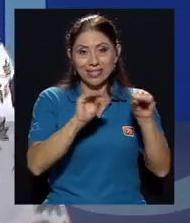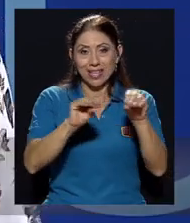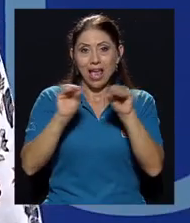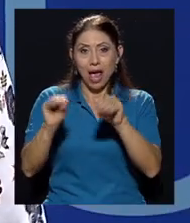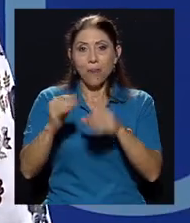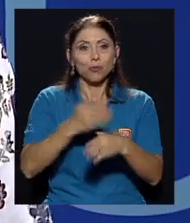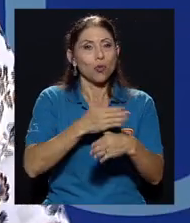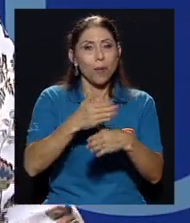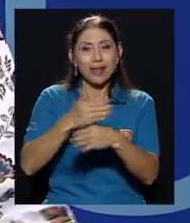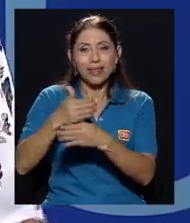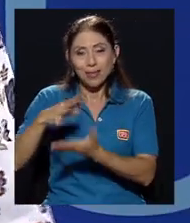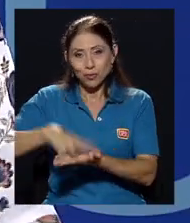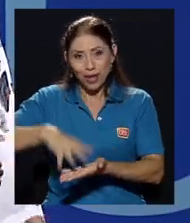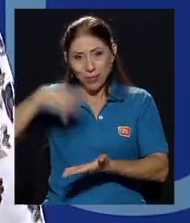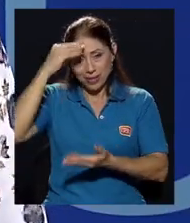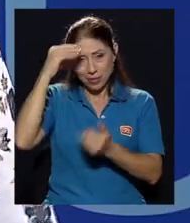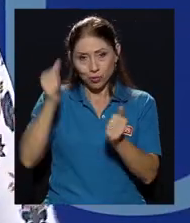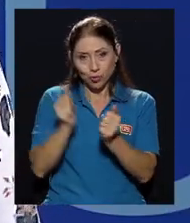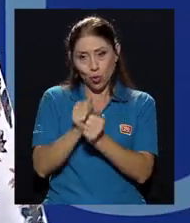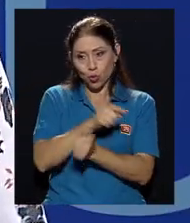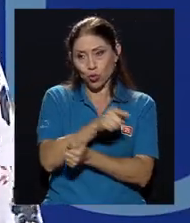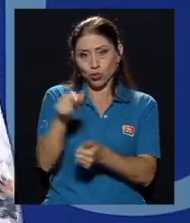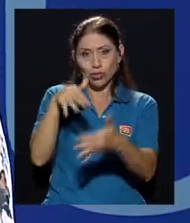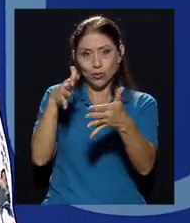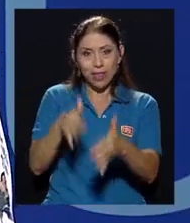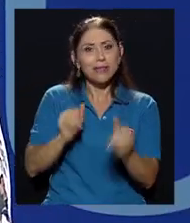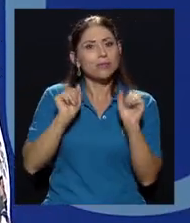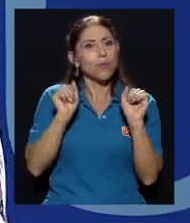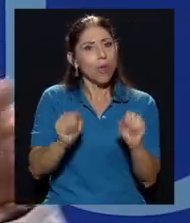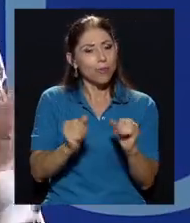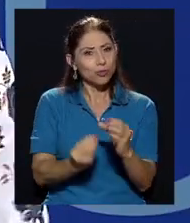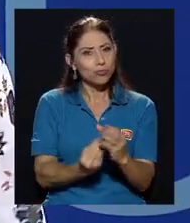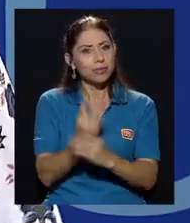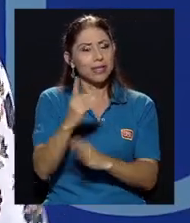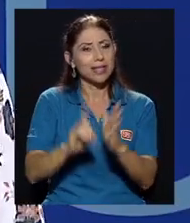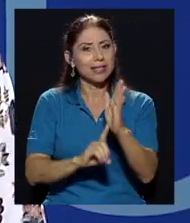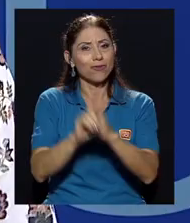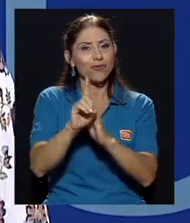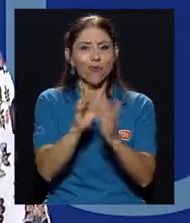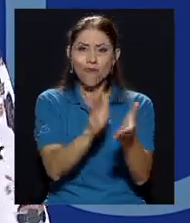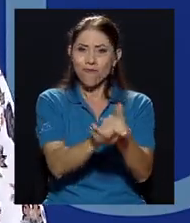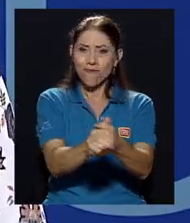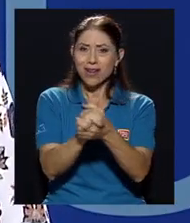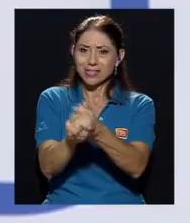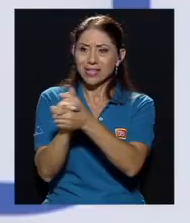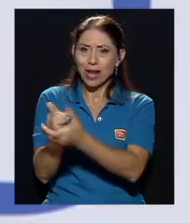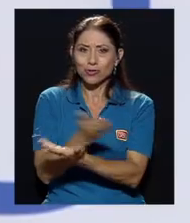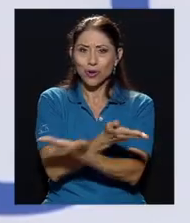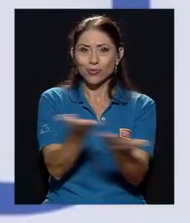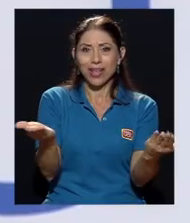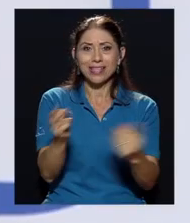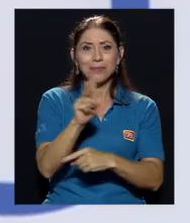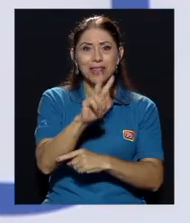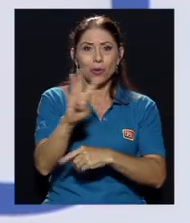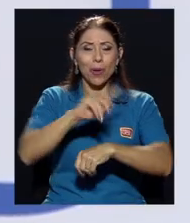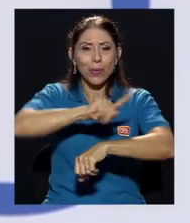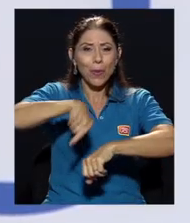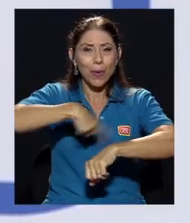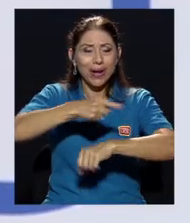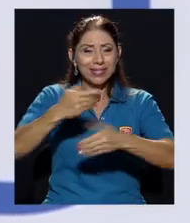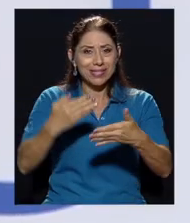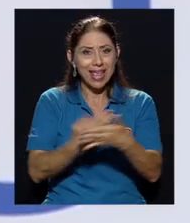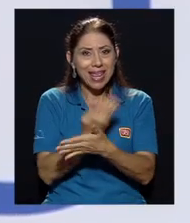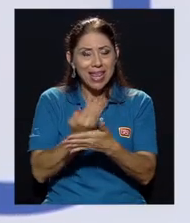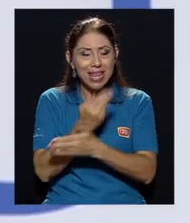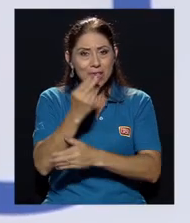o aprendemos con nuestros estudiantes podemos generar ese desarrollo así que felicitarlos a ustedes por estas 24 horas de innovación y por este detalle